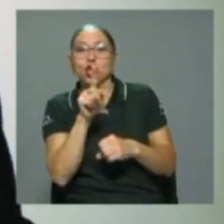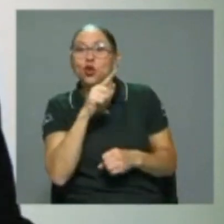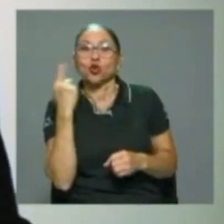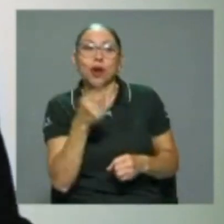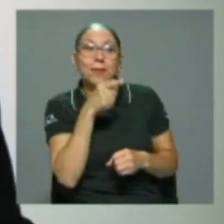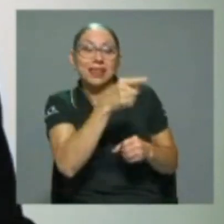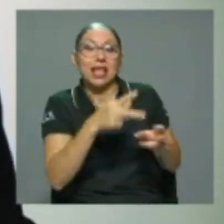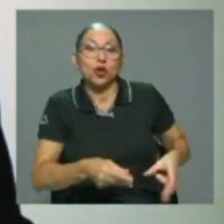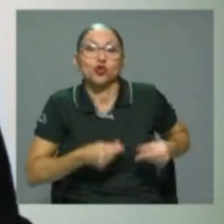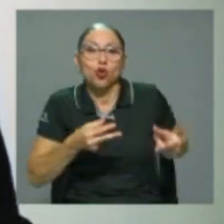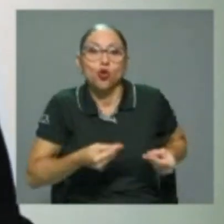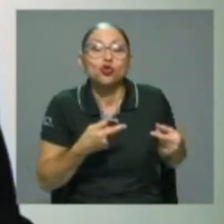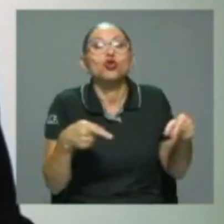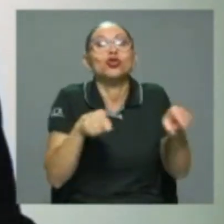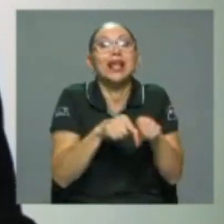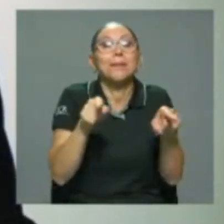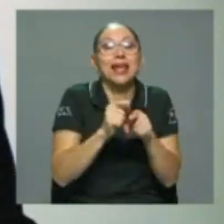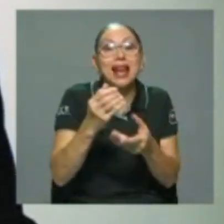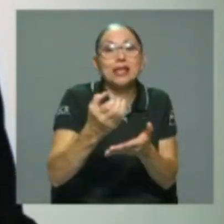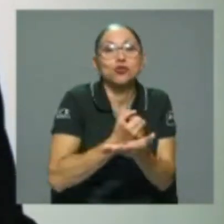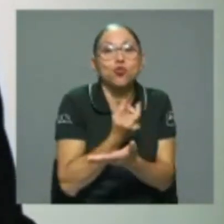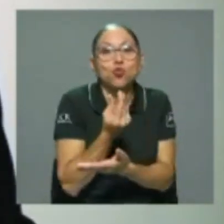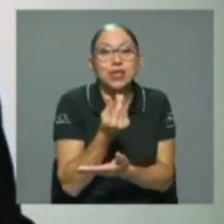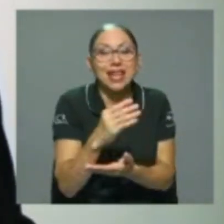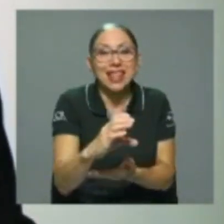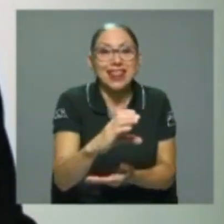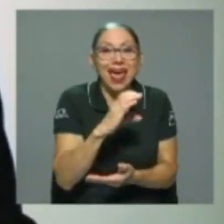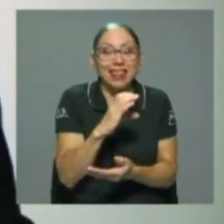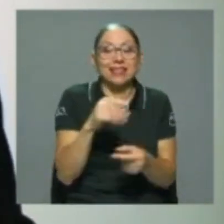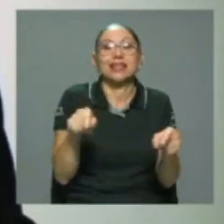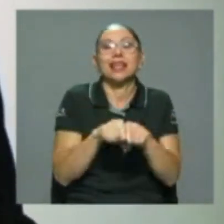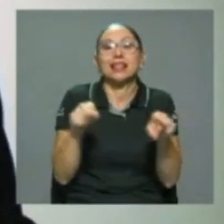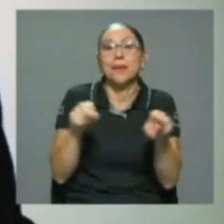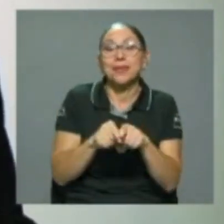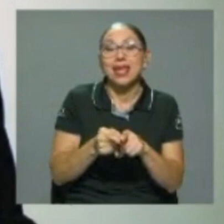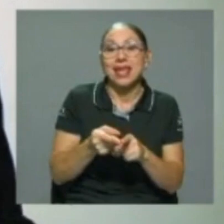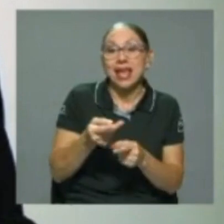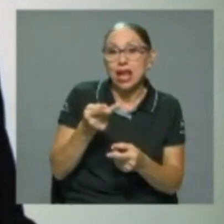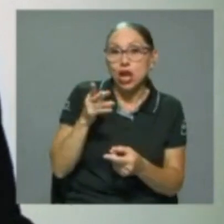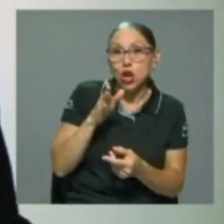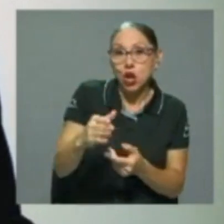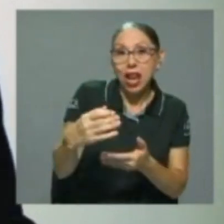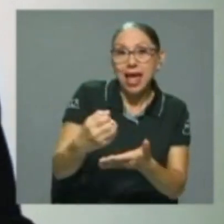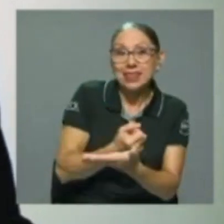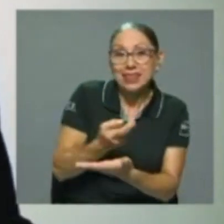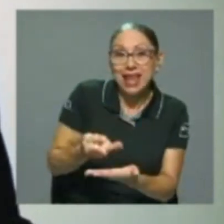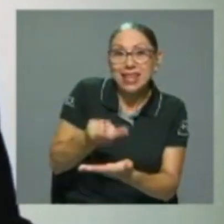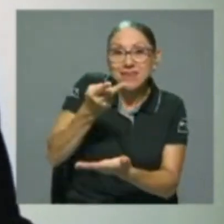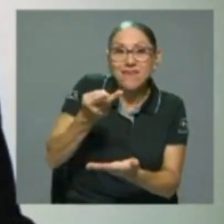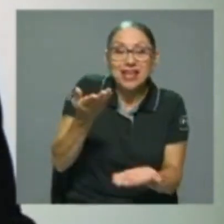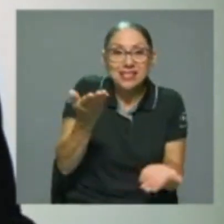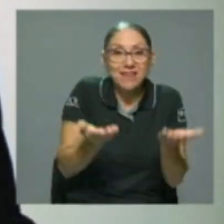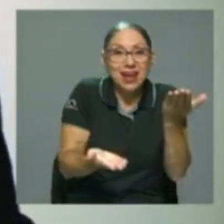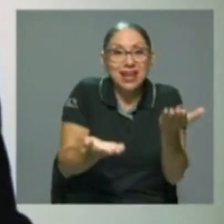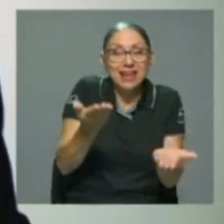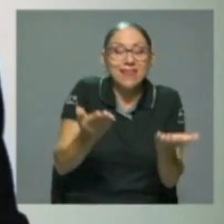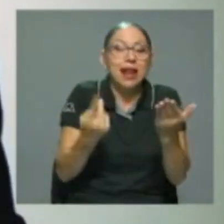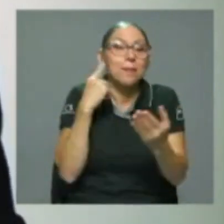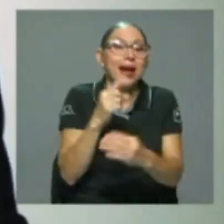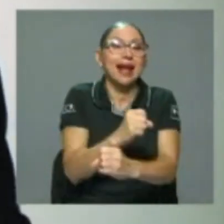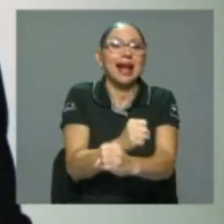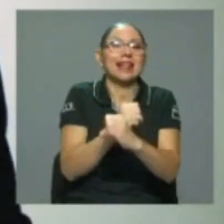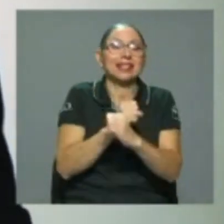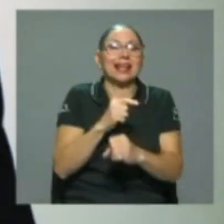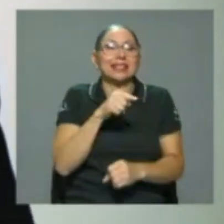les garantiza que las tarifas se van a equilibrar para garantizarles que siempre tengan esas